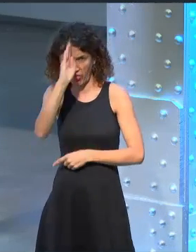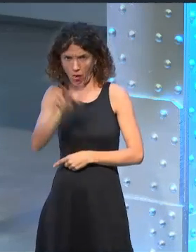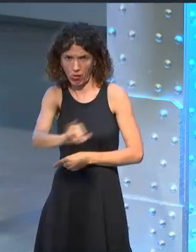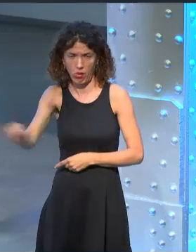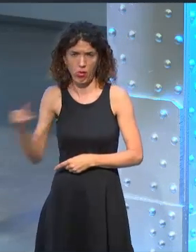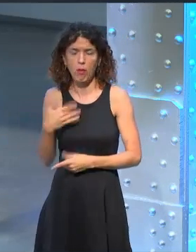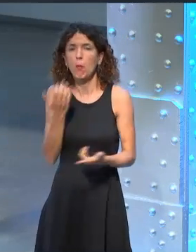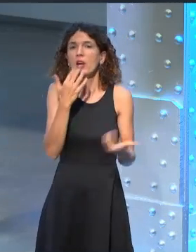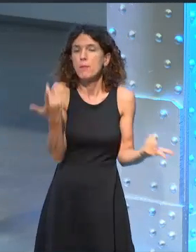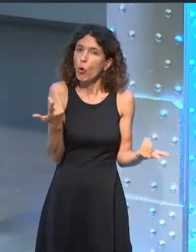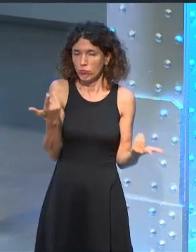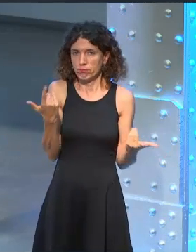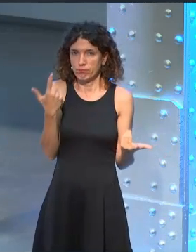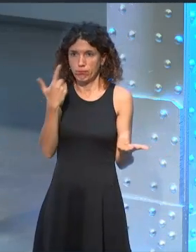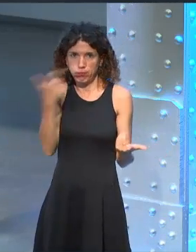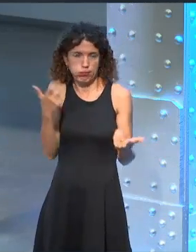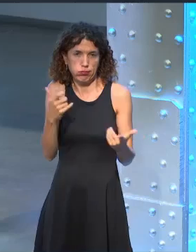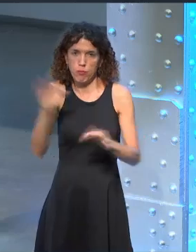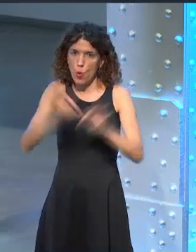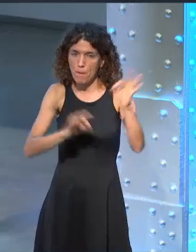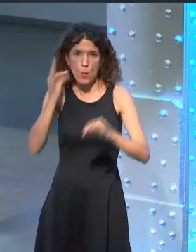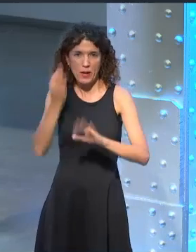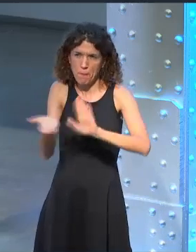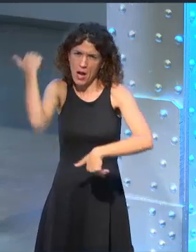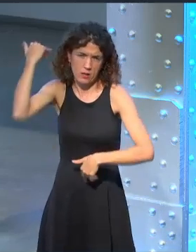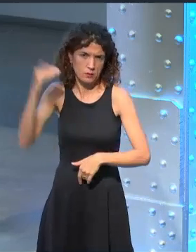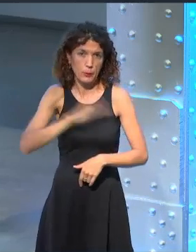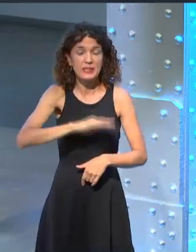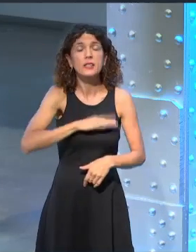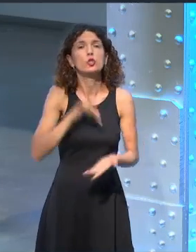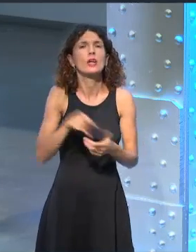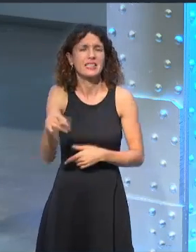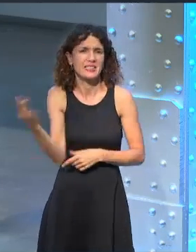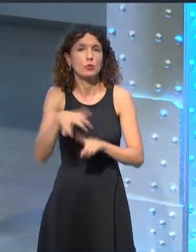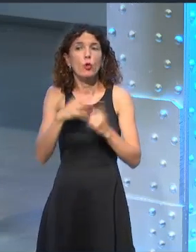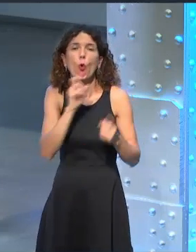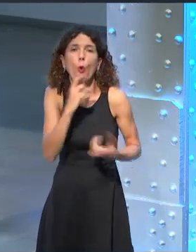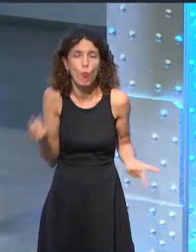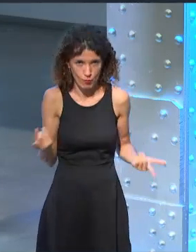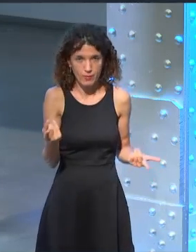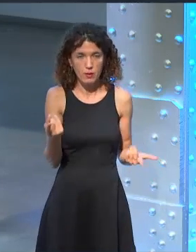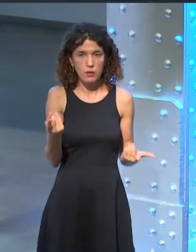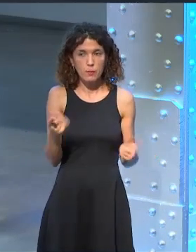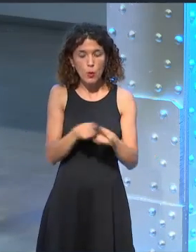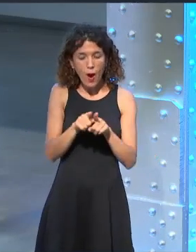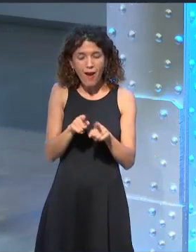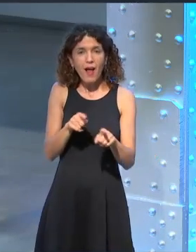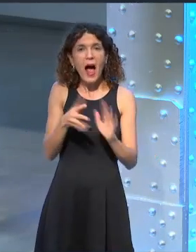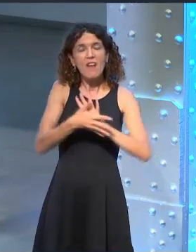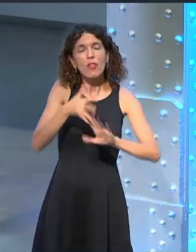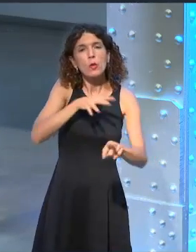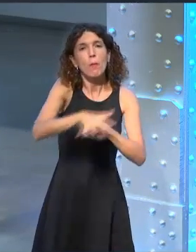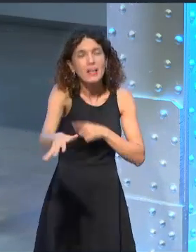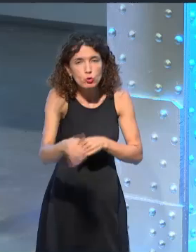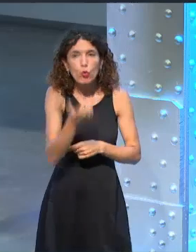hay un porcentaje muy elevado de mujeres. Claro, ¿qué es lo que ocurre aquí? No estamos contando el impacto que